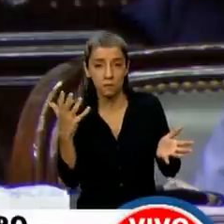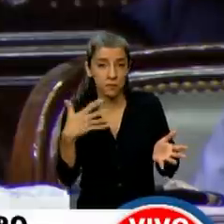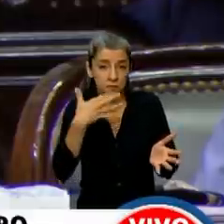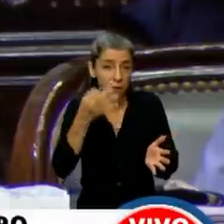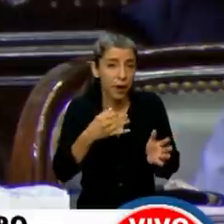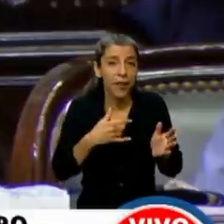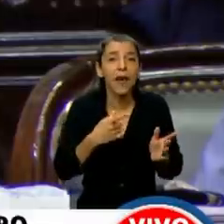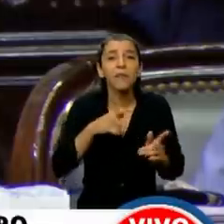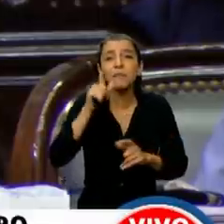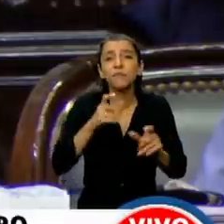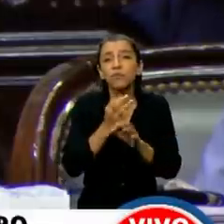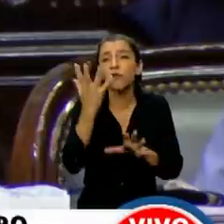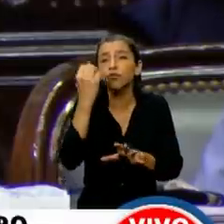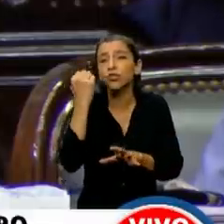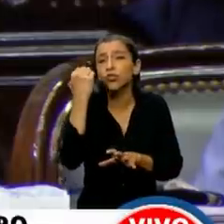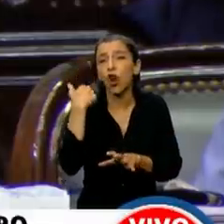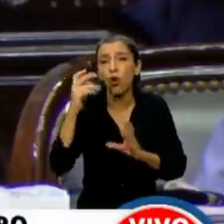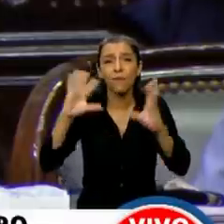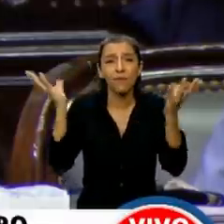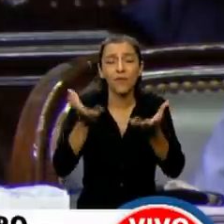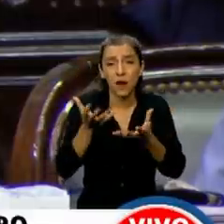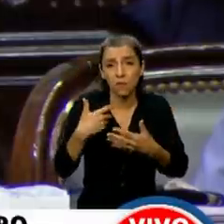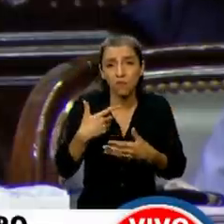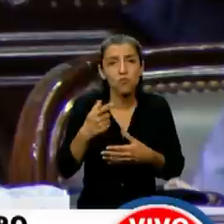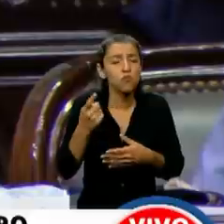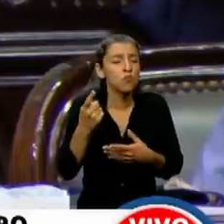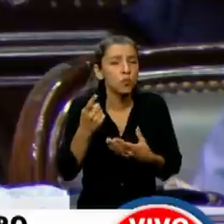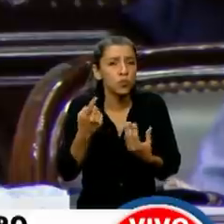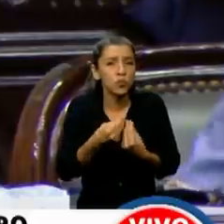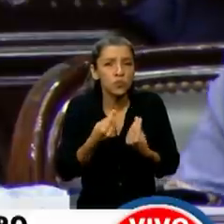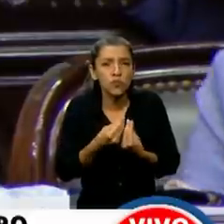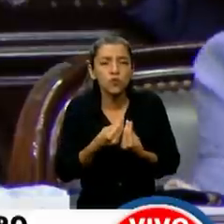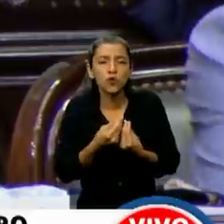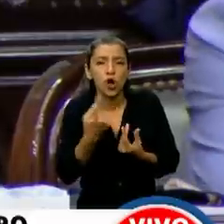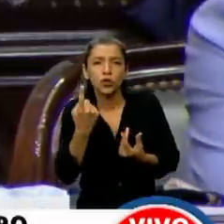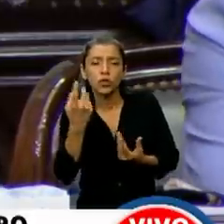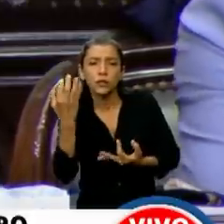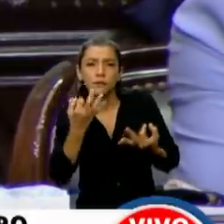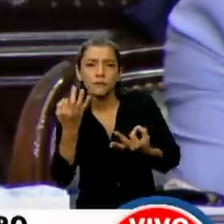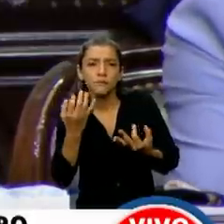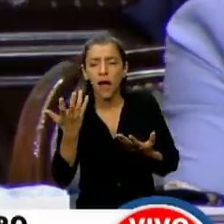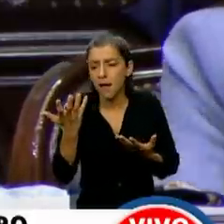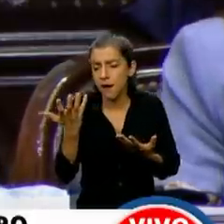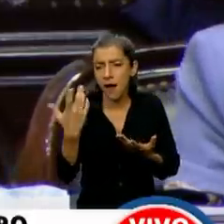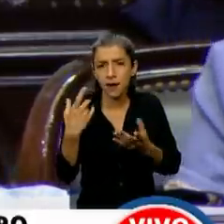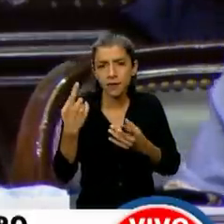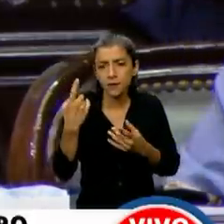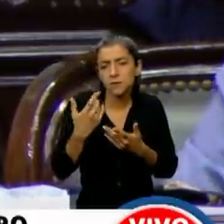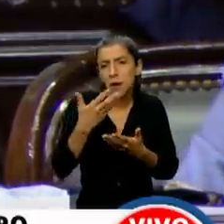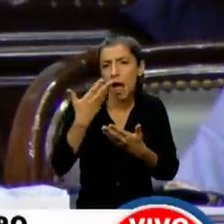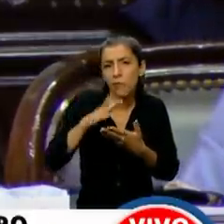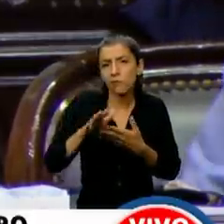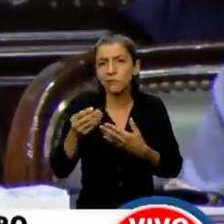importantes del mundo que no son puramente ortodoxos están hablando del